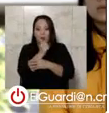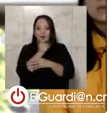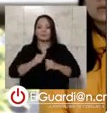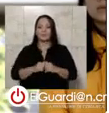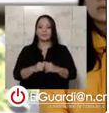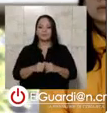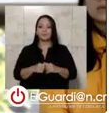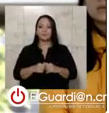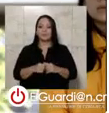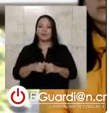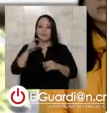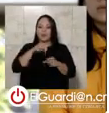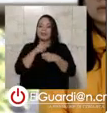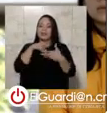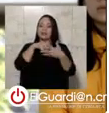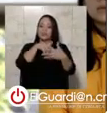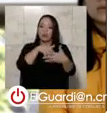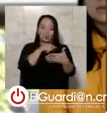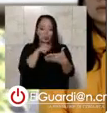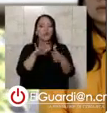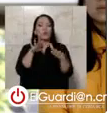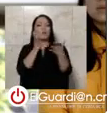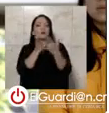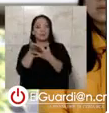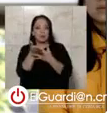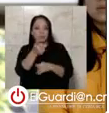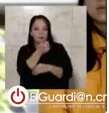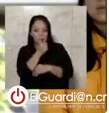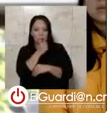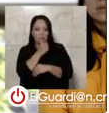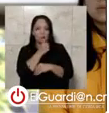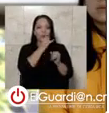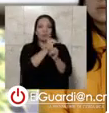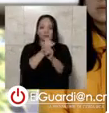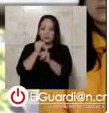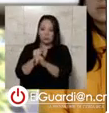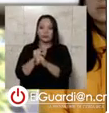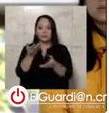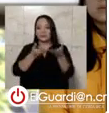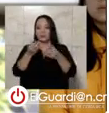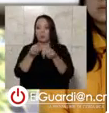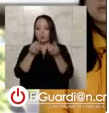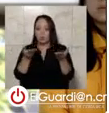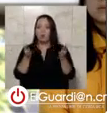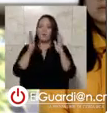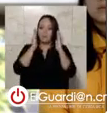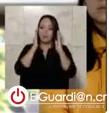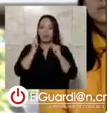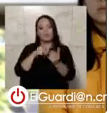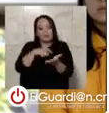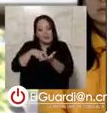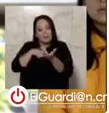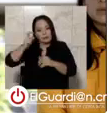indicando en estos estudios, sea de acceso a ella, sea por medio de los entes operadores de servicio público para atender la demanda